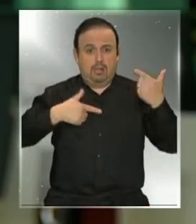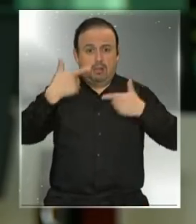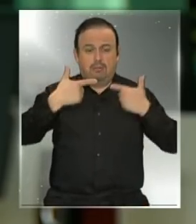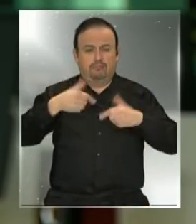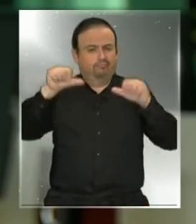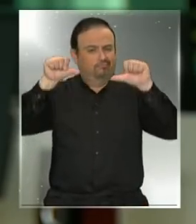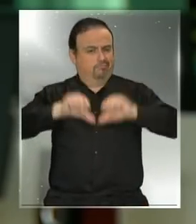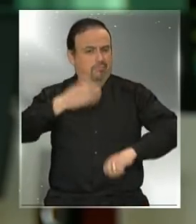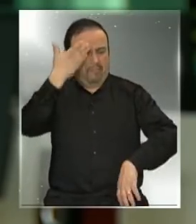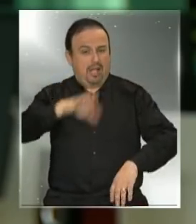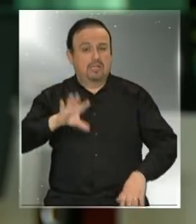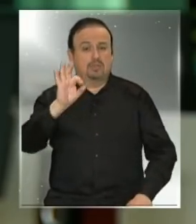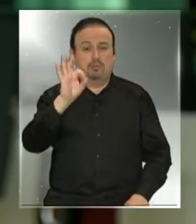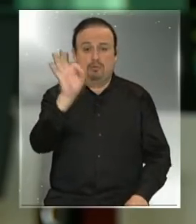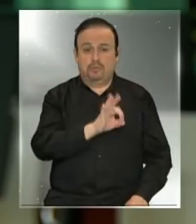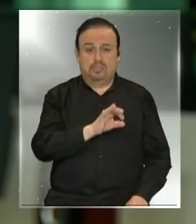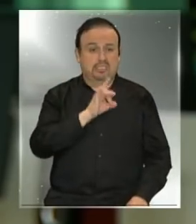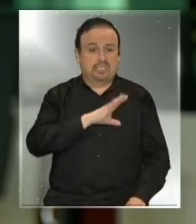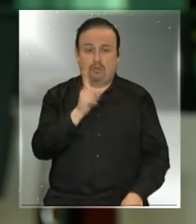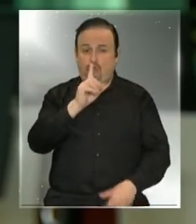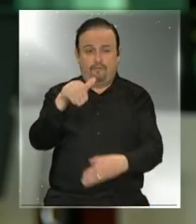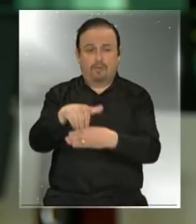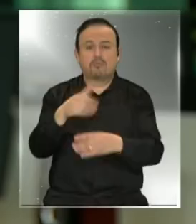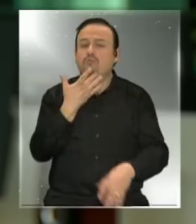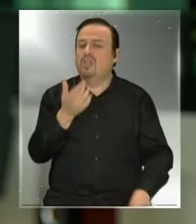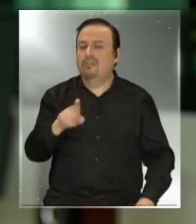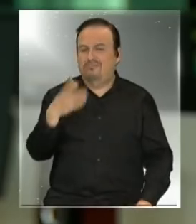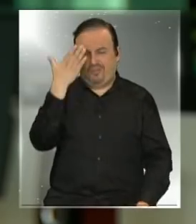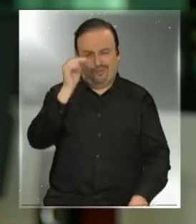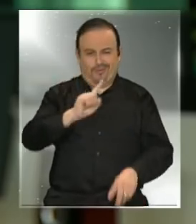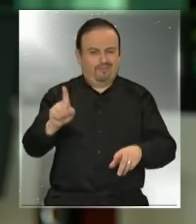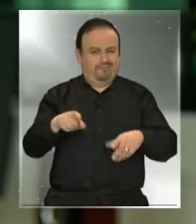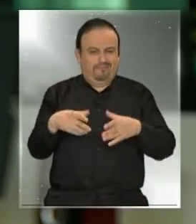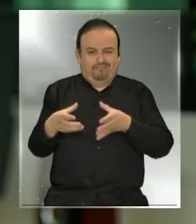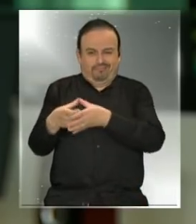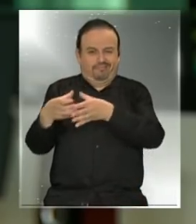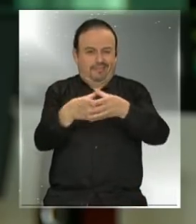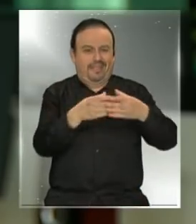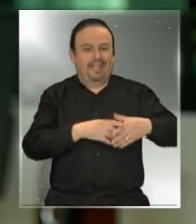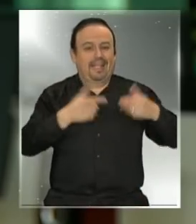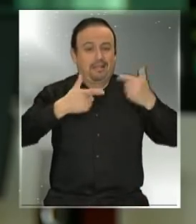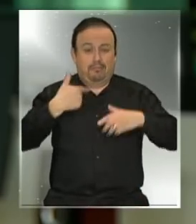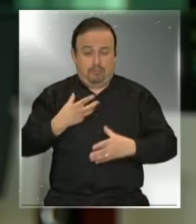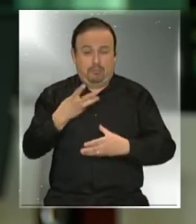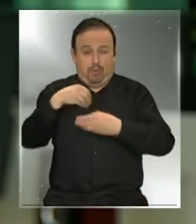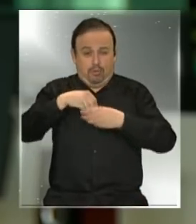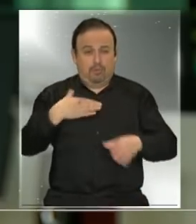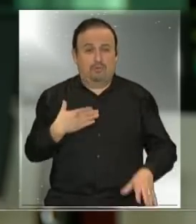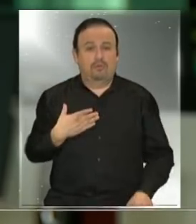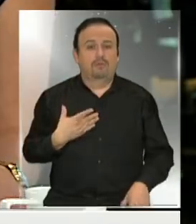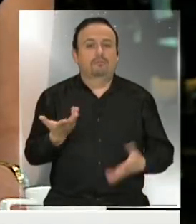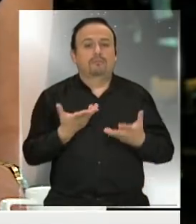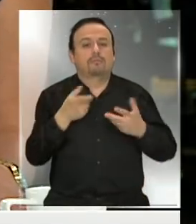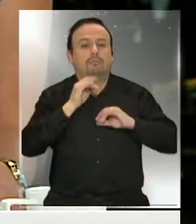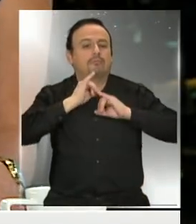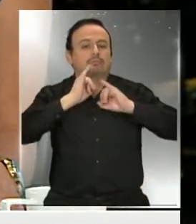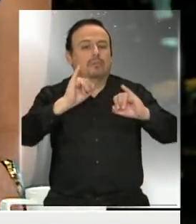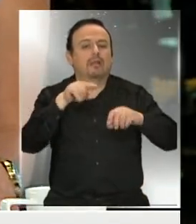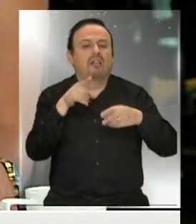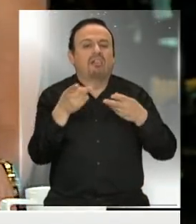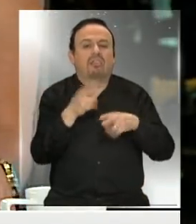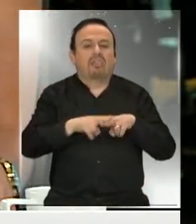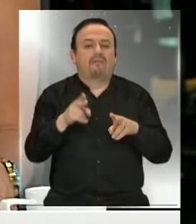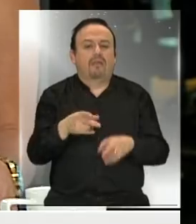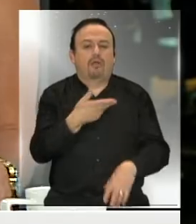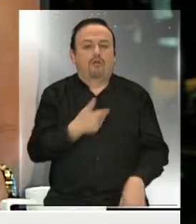el 50% los chilenos no vota porque no cree en la clase política en mí incluido un concreto deberá hacer el